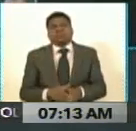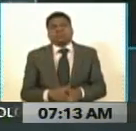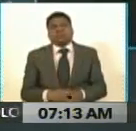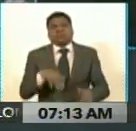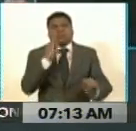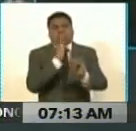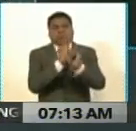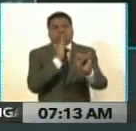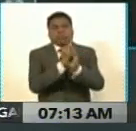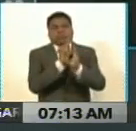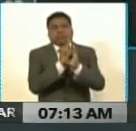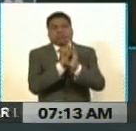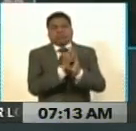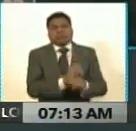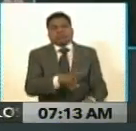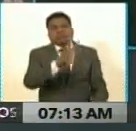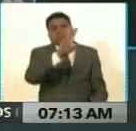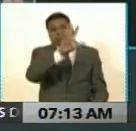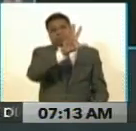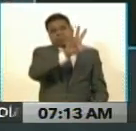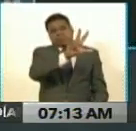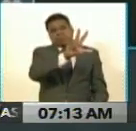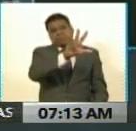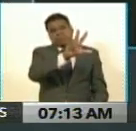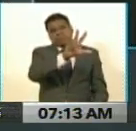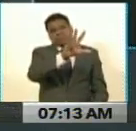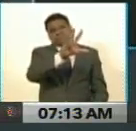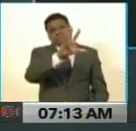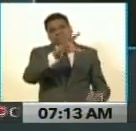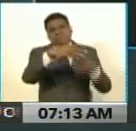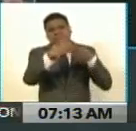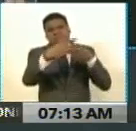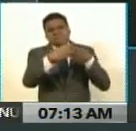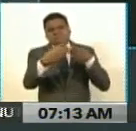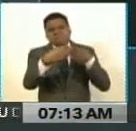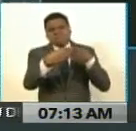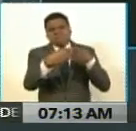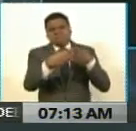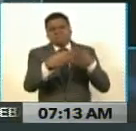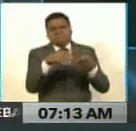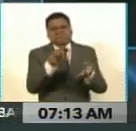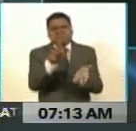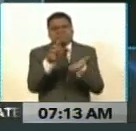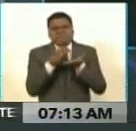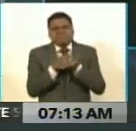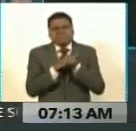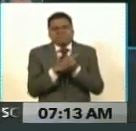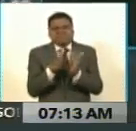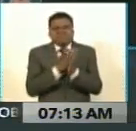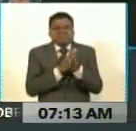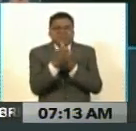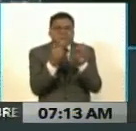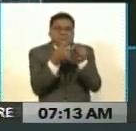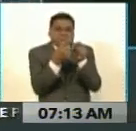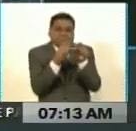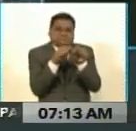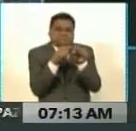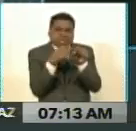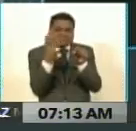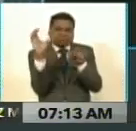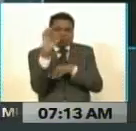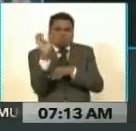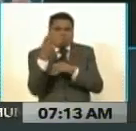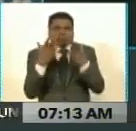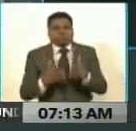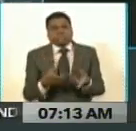son una base de 300 dólares americanos y la entrega en pesos colombiano por qué hago referencia a